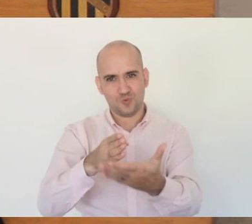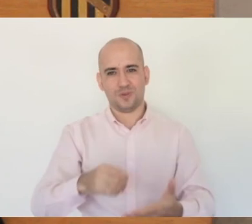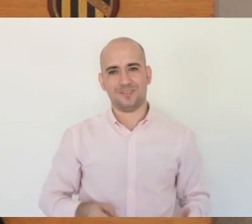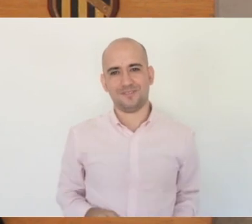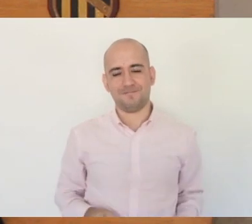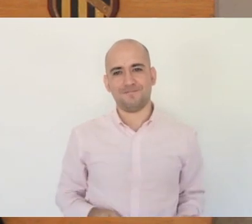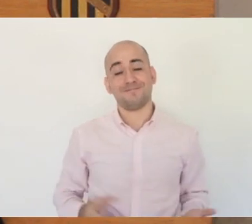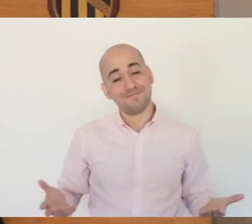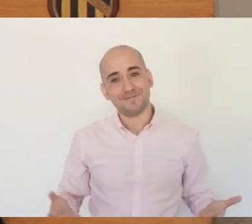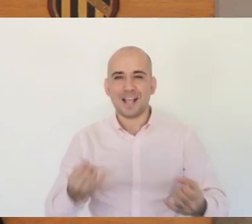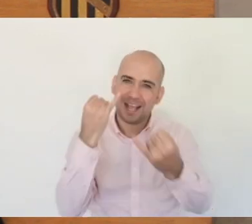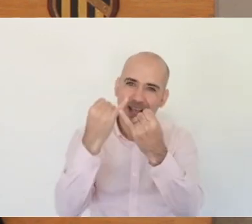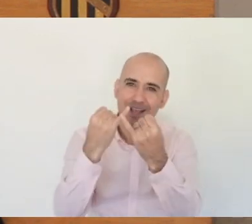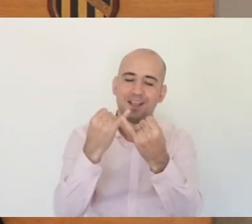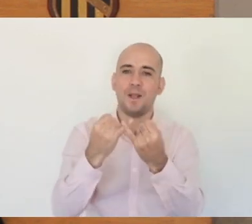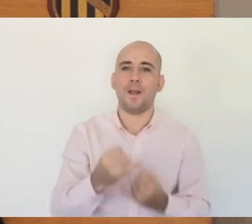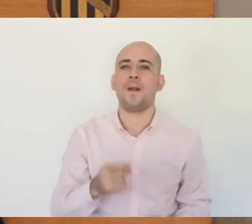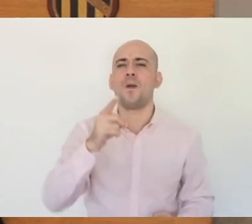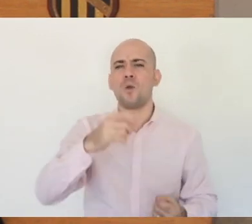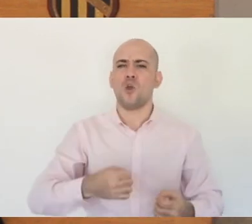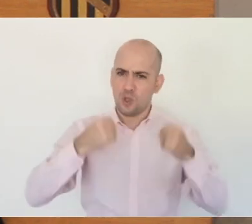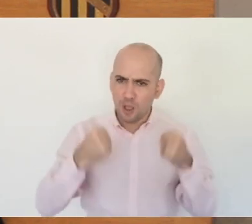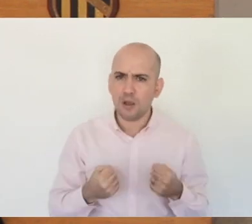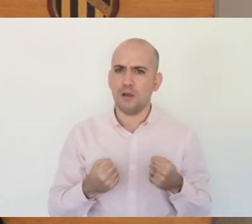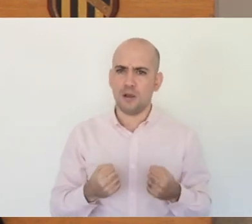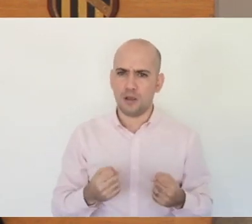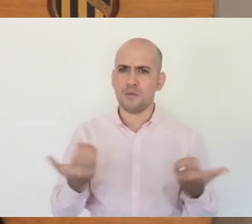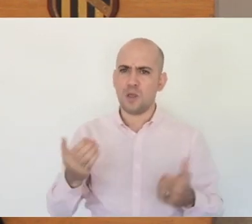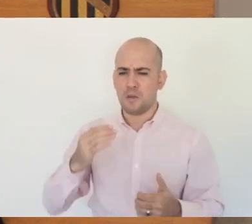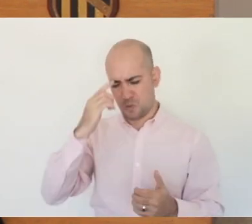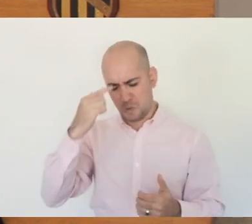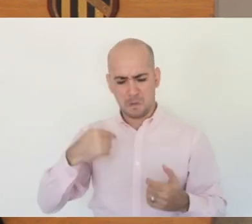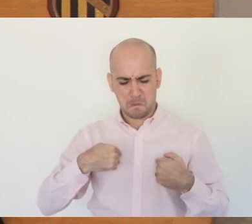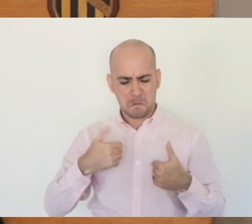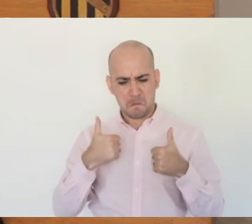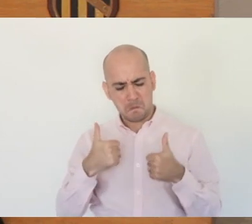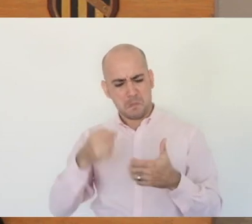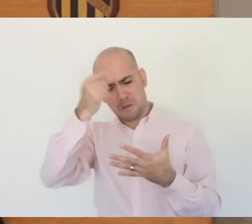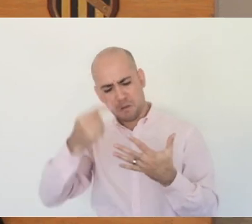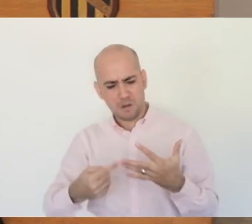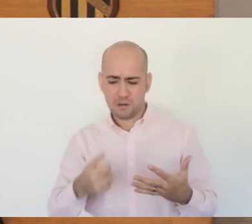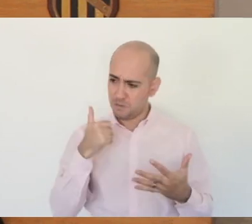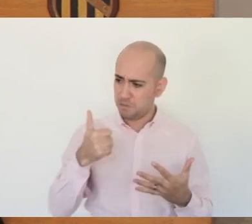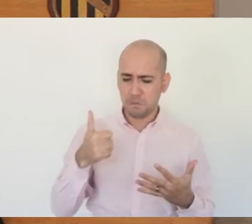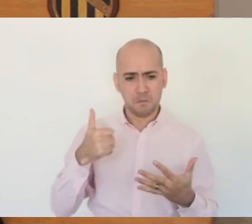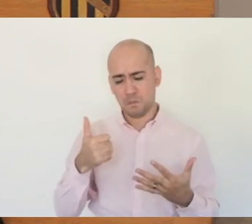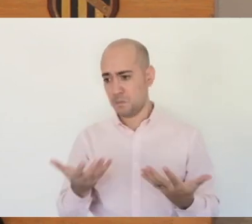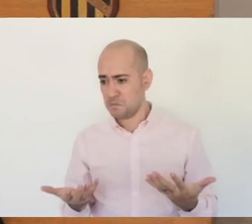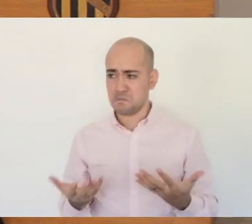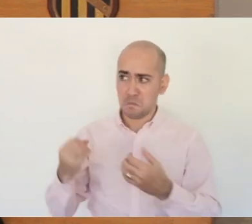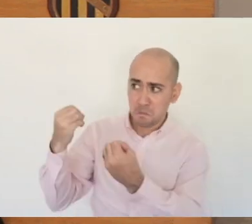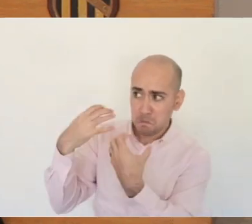Queridos compañeros, es hora de demostrar por sí solos que somos capaces, que podemos tener confianza en nuestras habilidades. Es momento de usar las